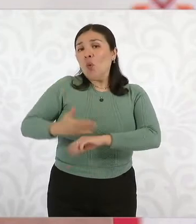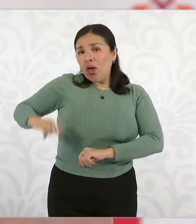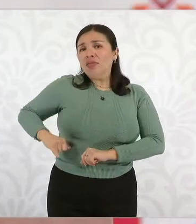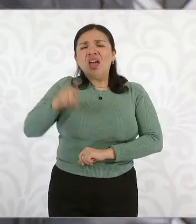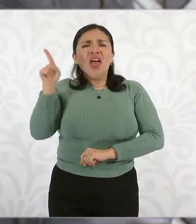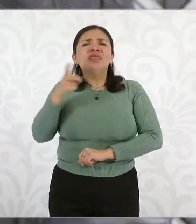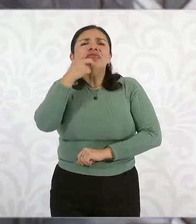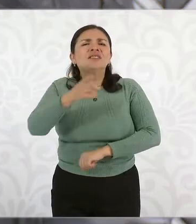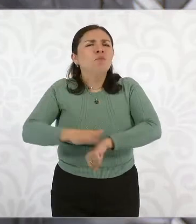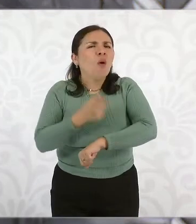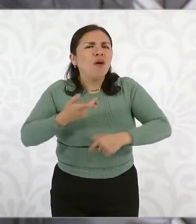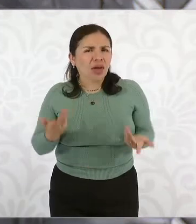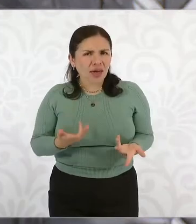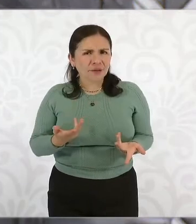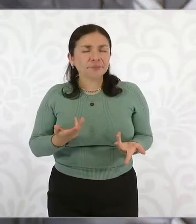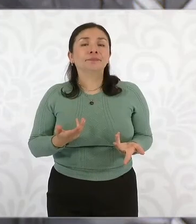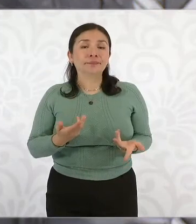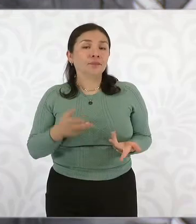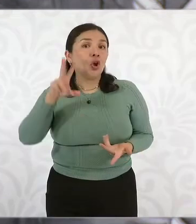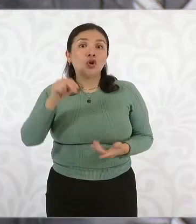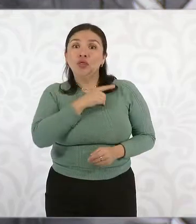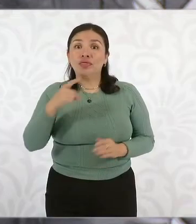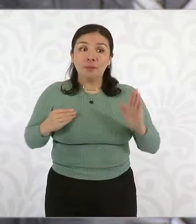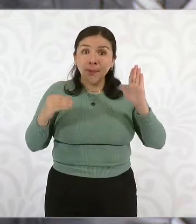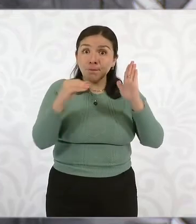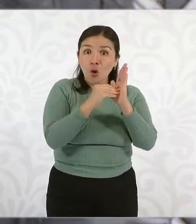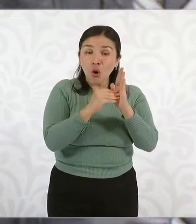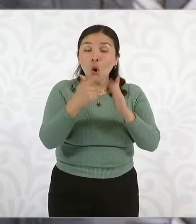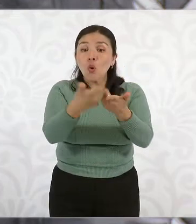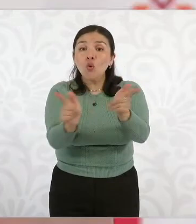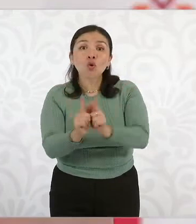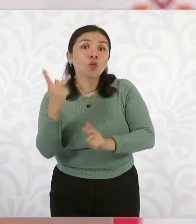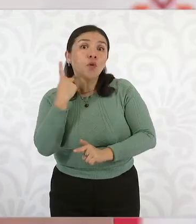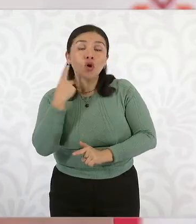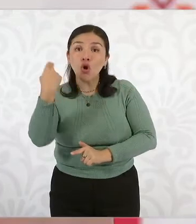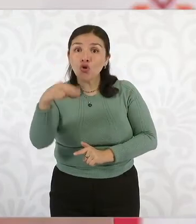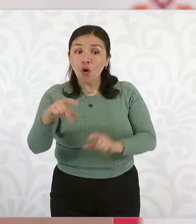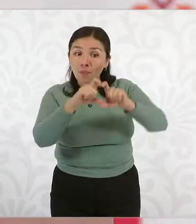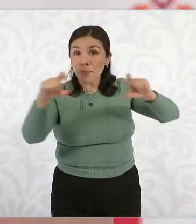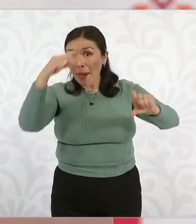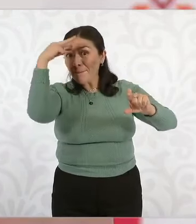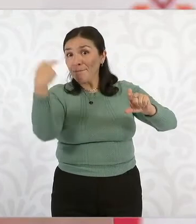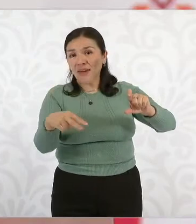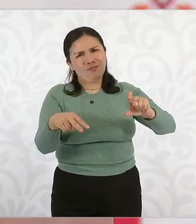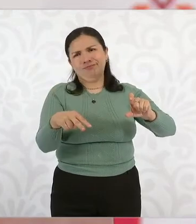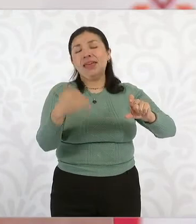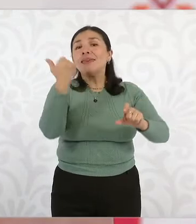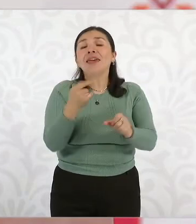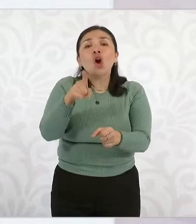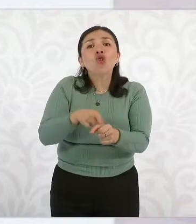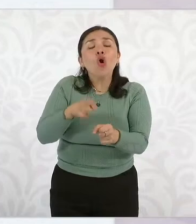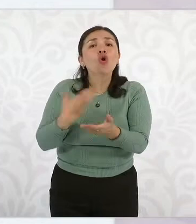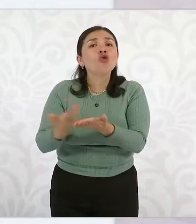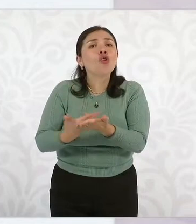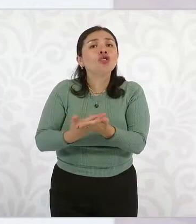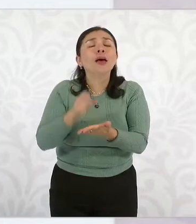mencionan, que no debería de usarse el nombre de México en un partido político y el color rosa pues es